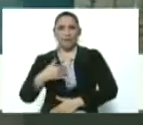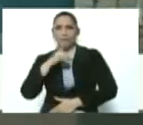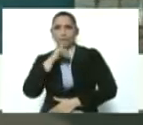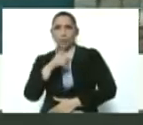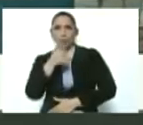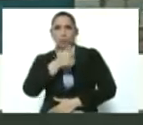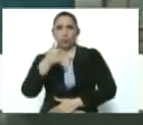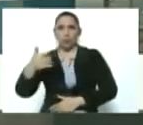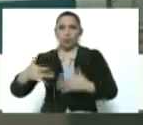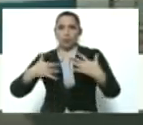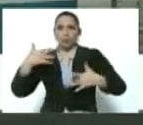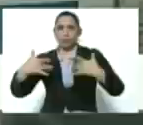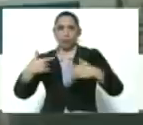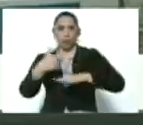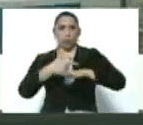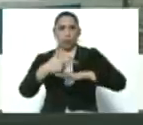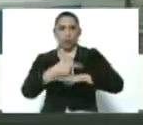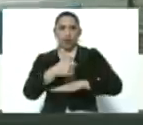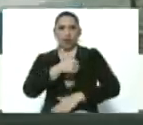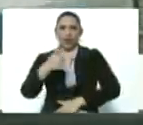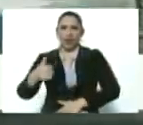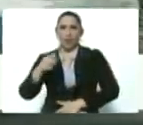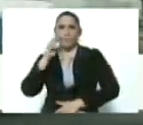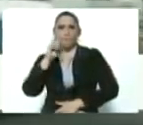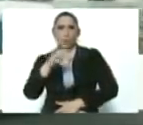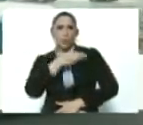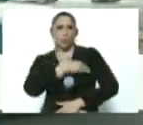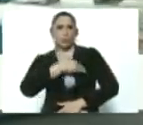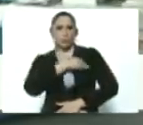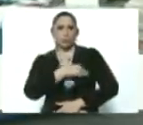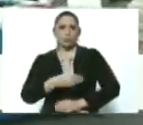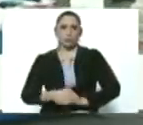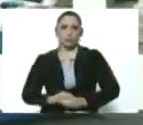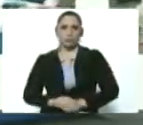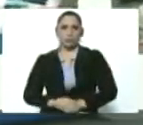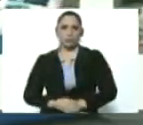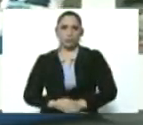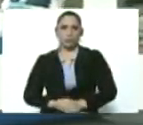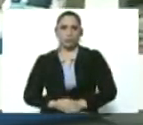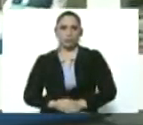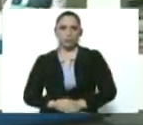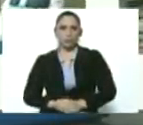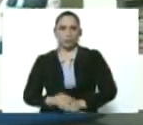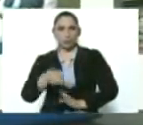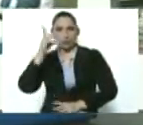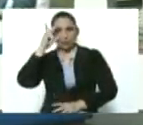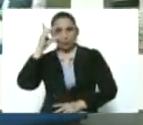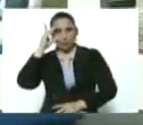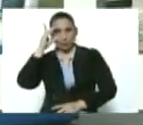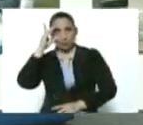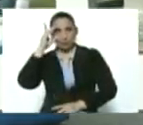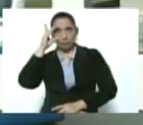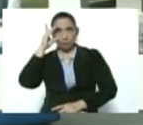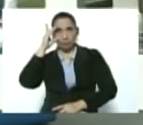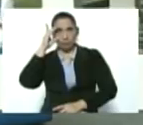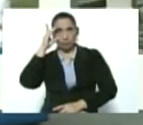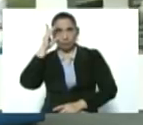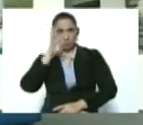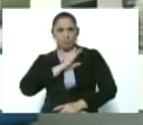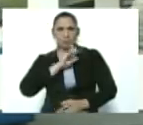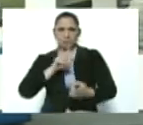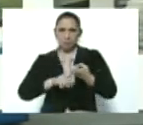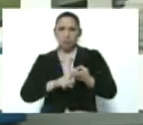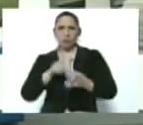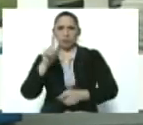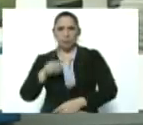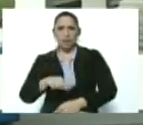cada acto de gobierno en cada evento en cada misión del sí jacqueline cilia siempre quiero resaltar